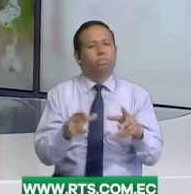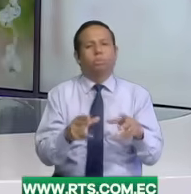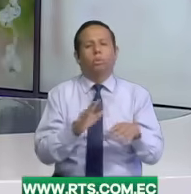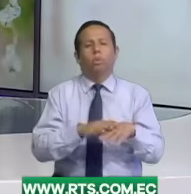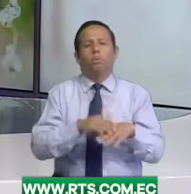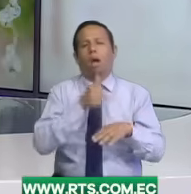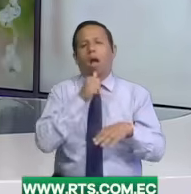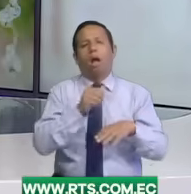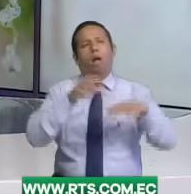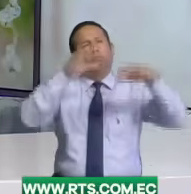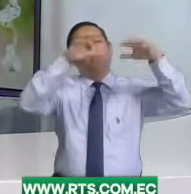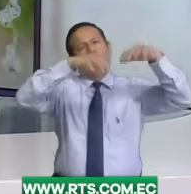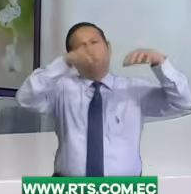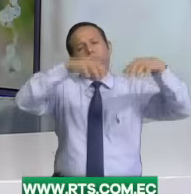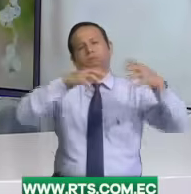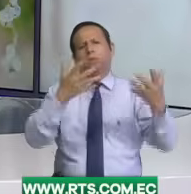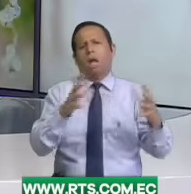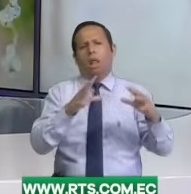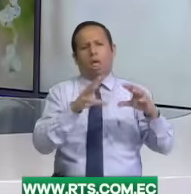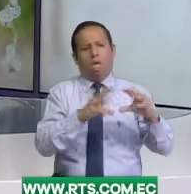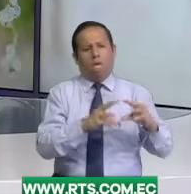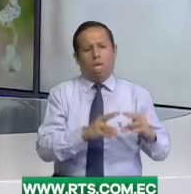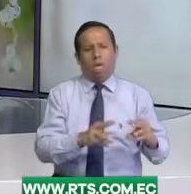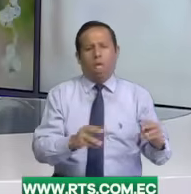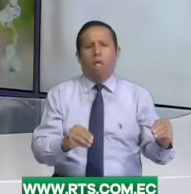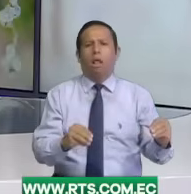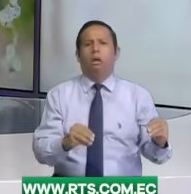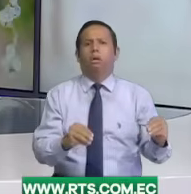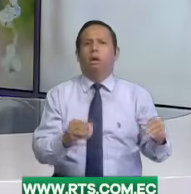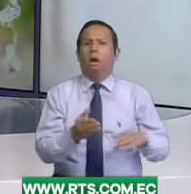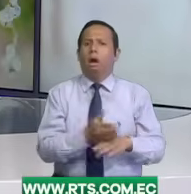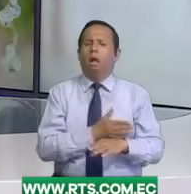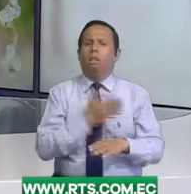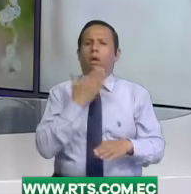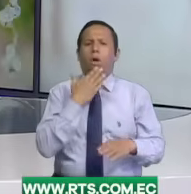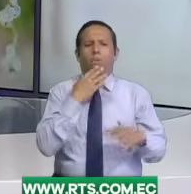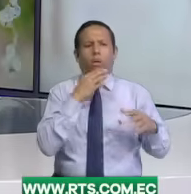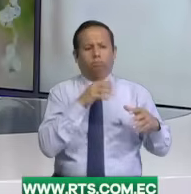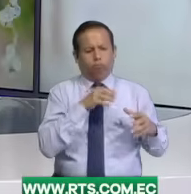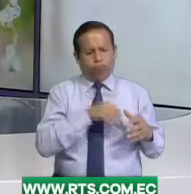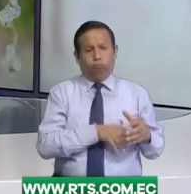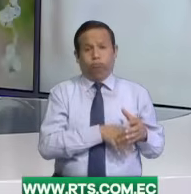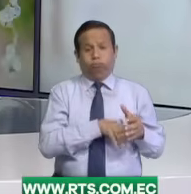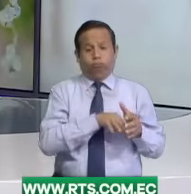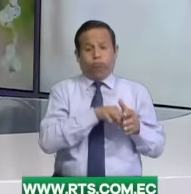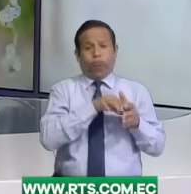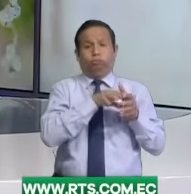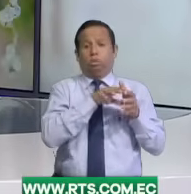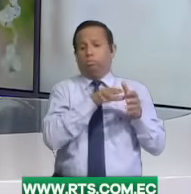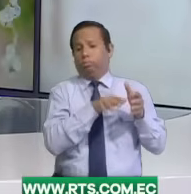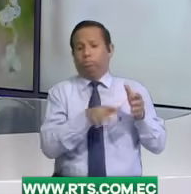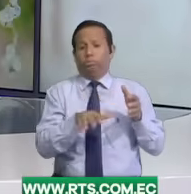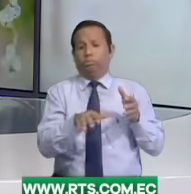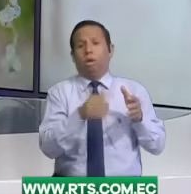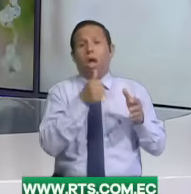de lluvias y la afectación en los embalses que abastecen de líquido vital a la capital.